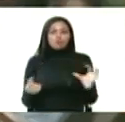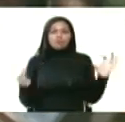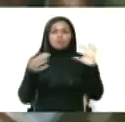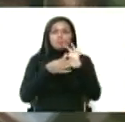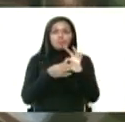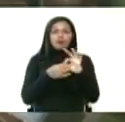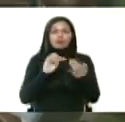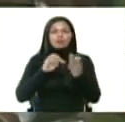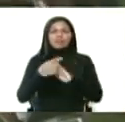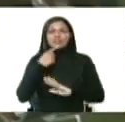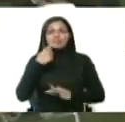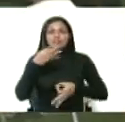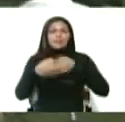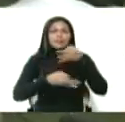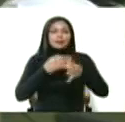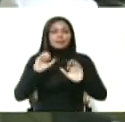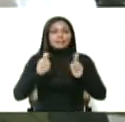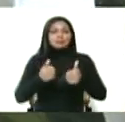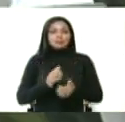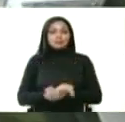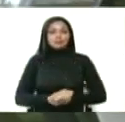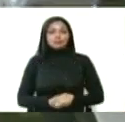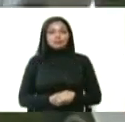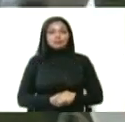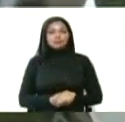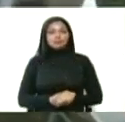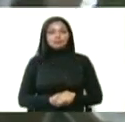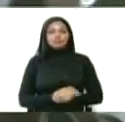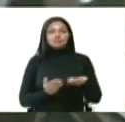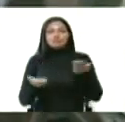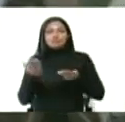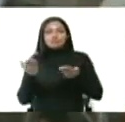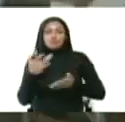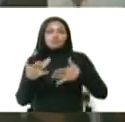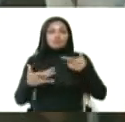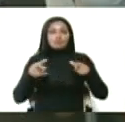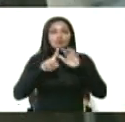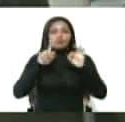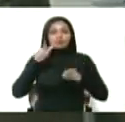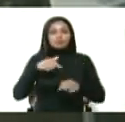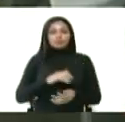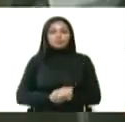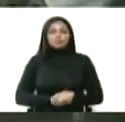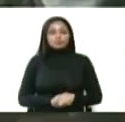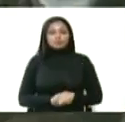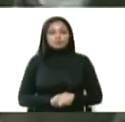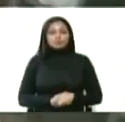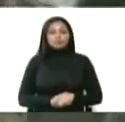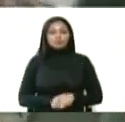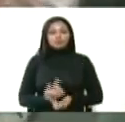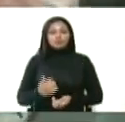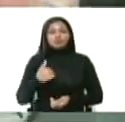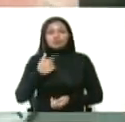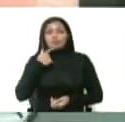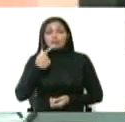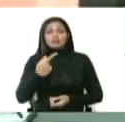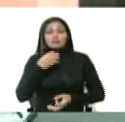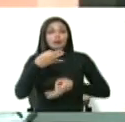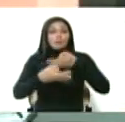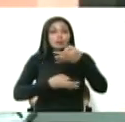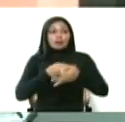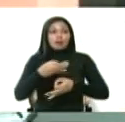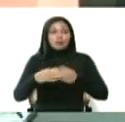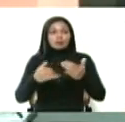articularla. Es lo que le decía empezando esta comparecencia, este acto. Le decía, es el momento